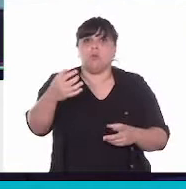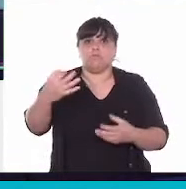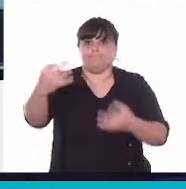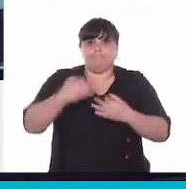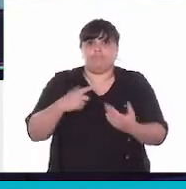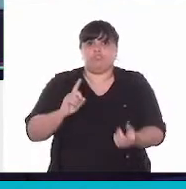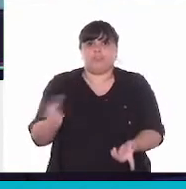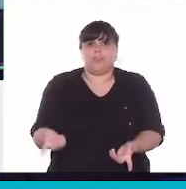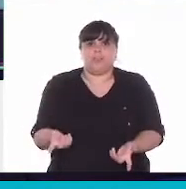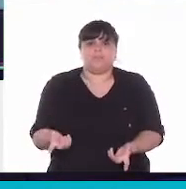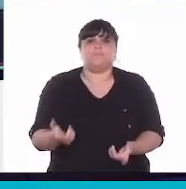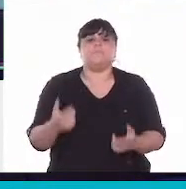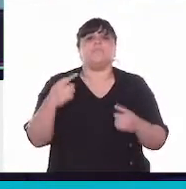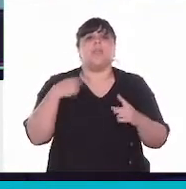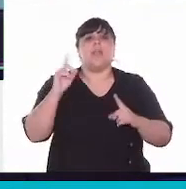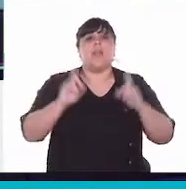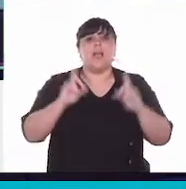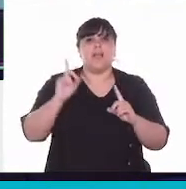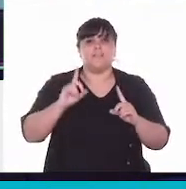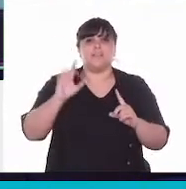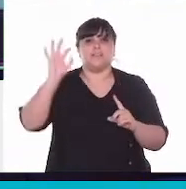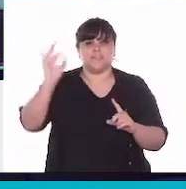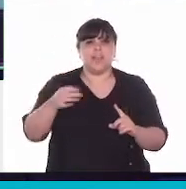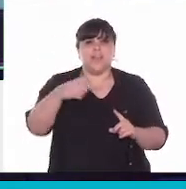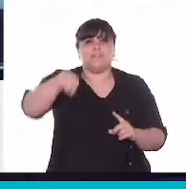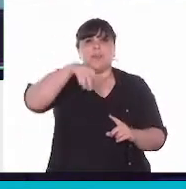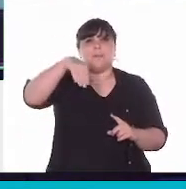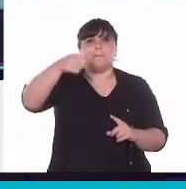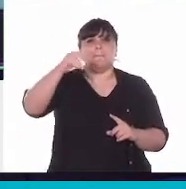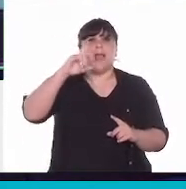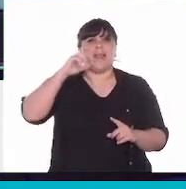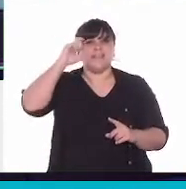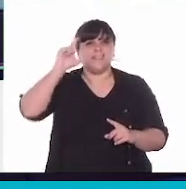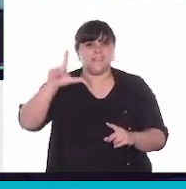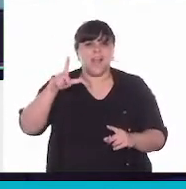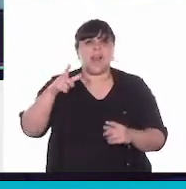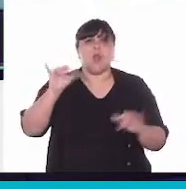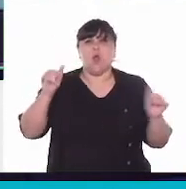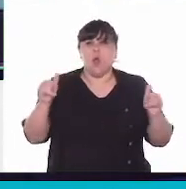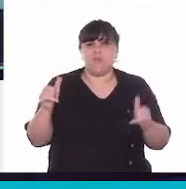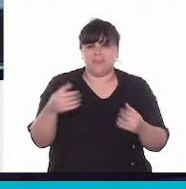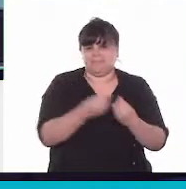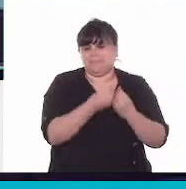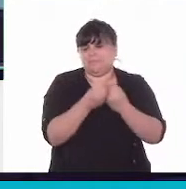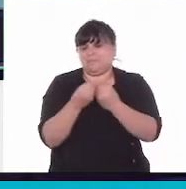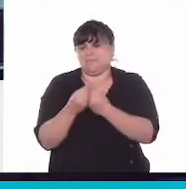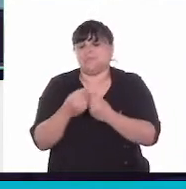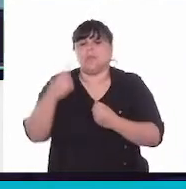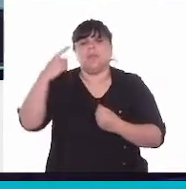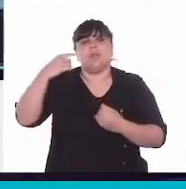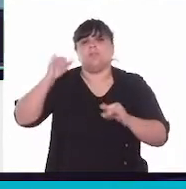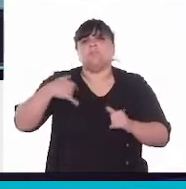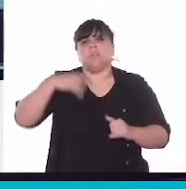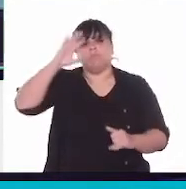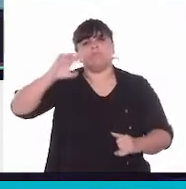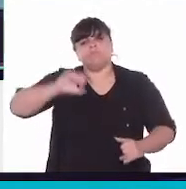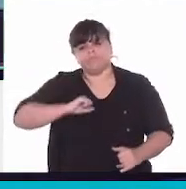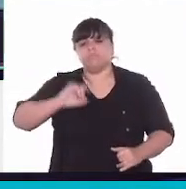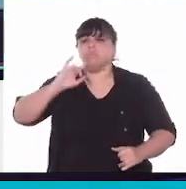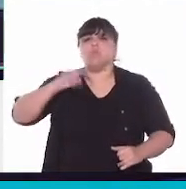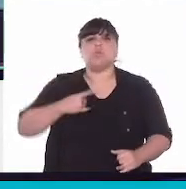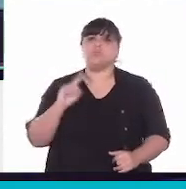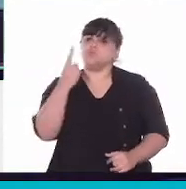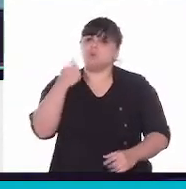y bueno como muchos saben que lo decía maricel hoy en día Muchos jóvenes deciden encarar el camino del emprendedurismo